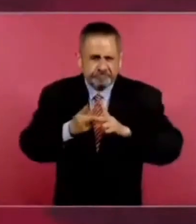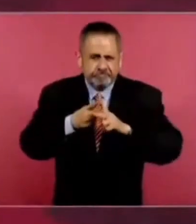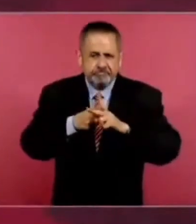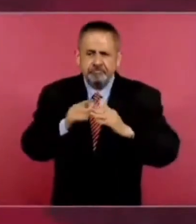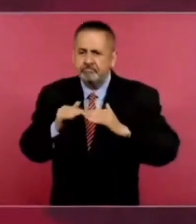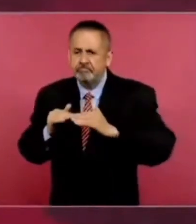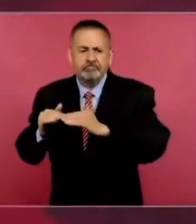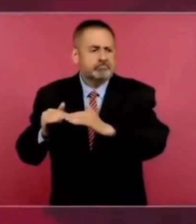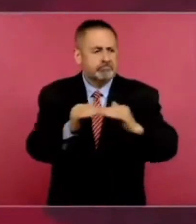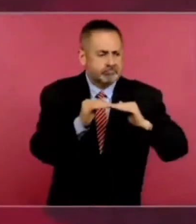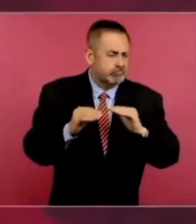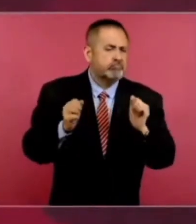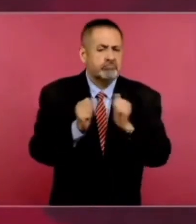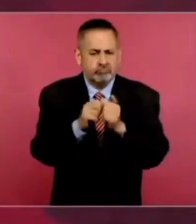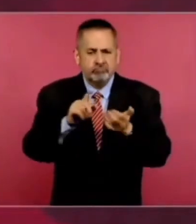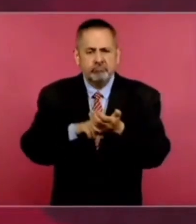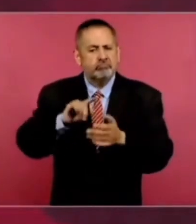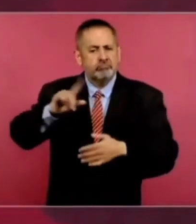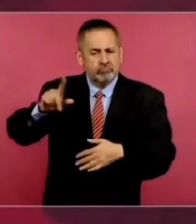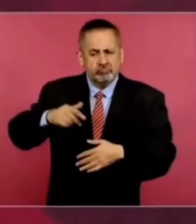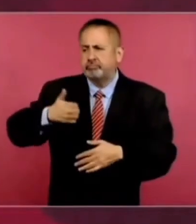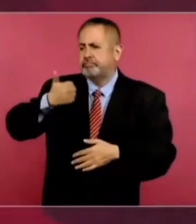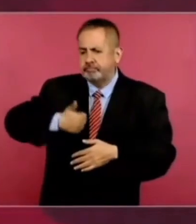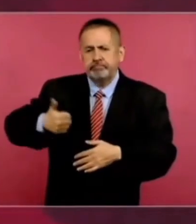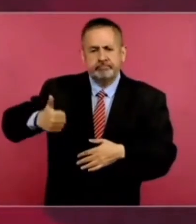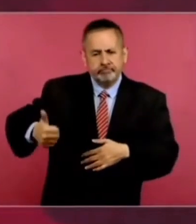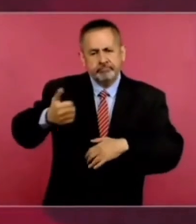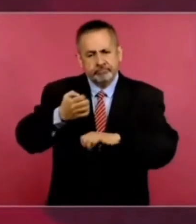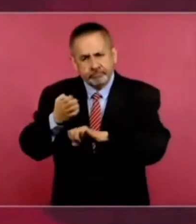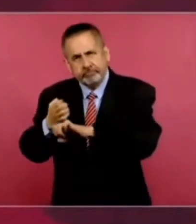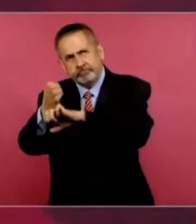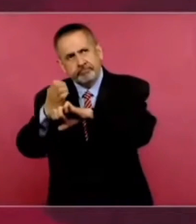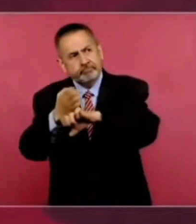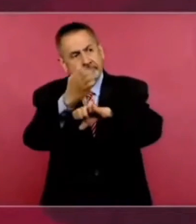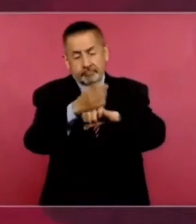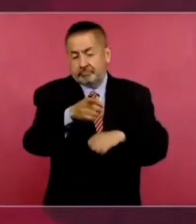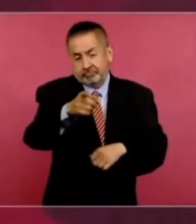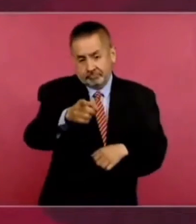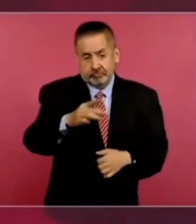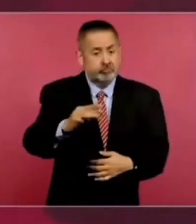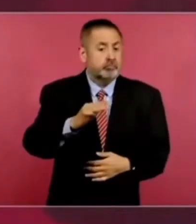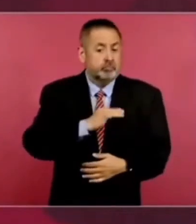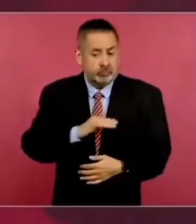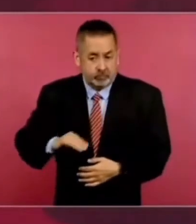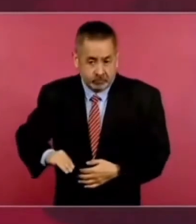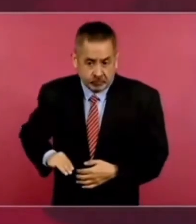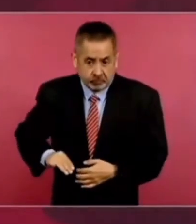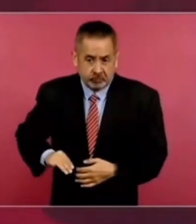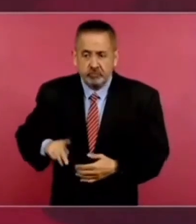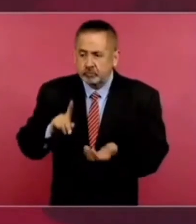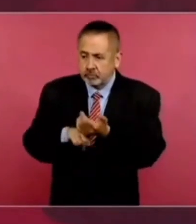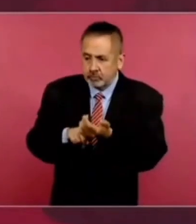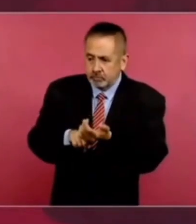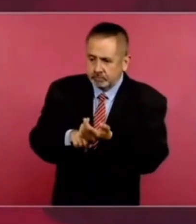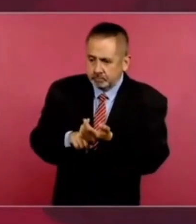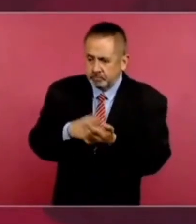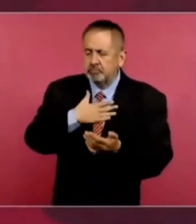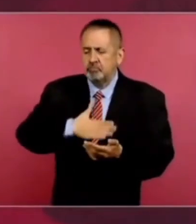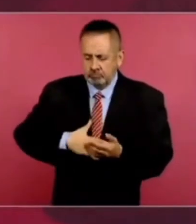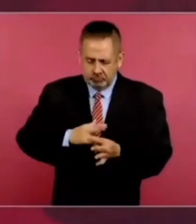muy profesional y que cada estado y los municipios sobre todo reciban lo que les